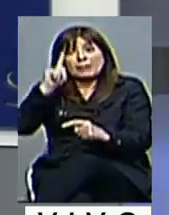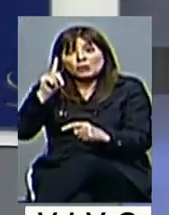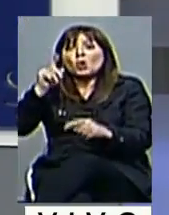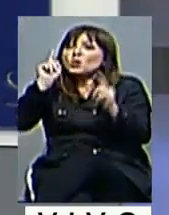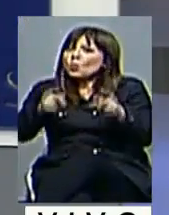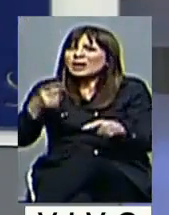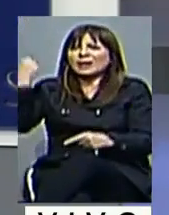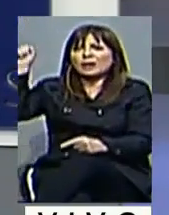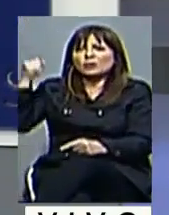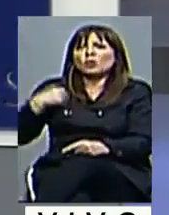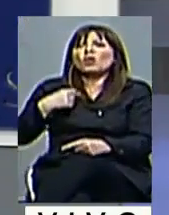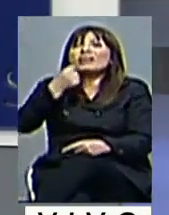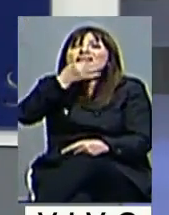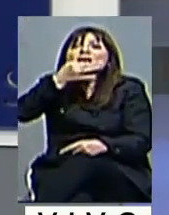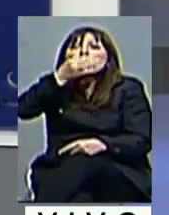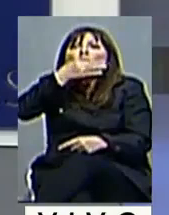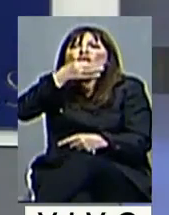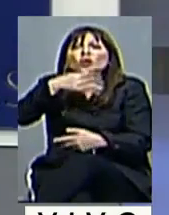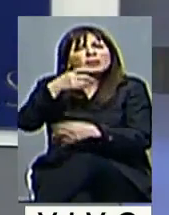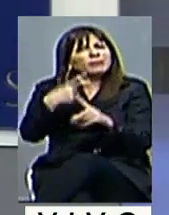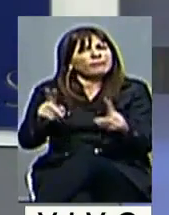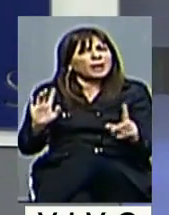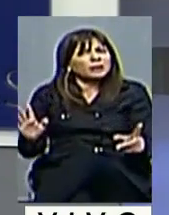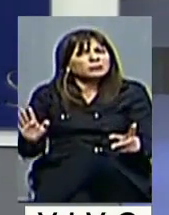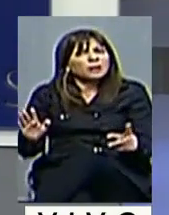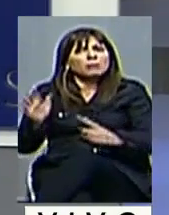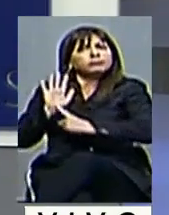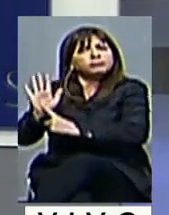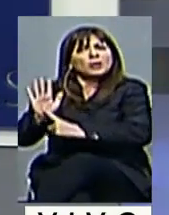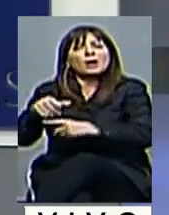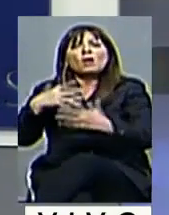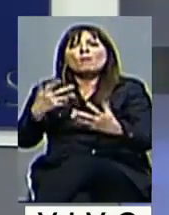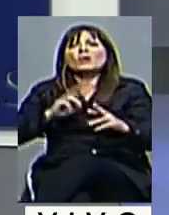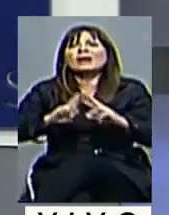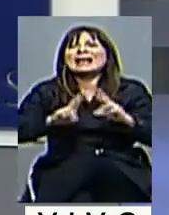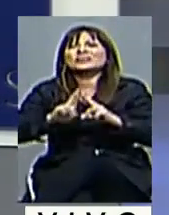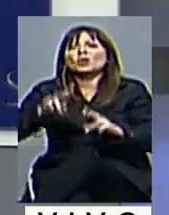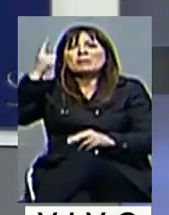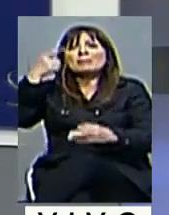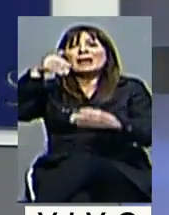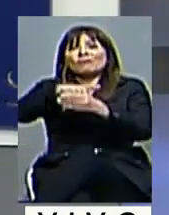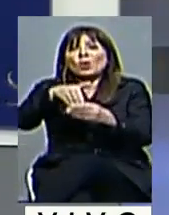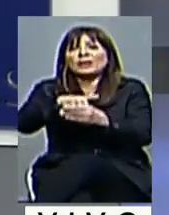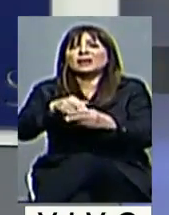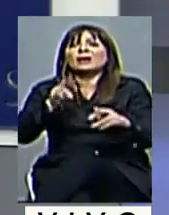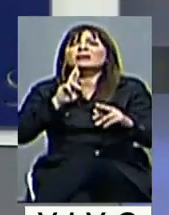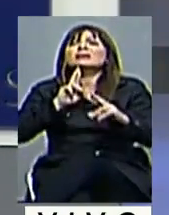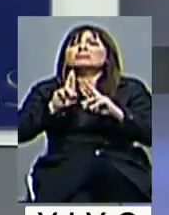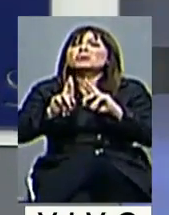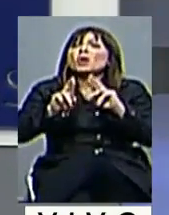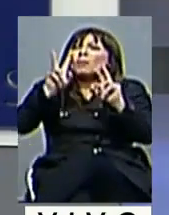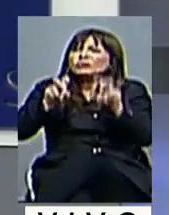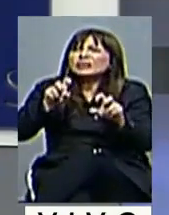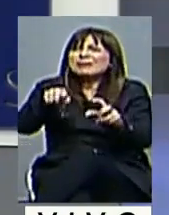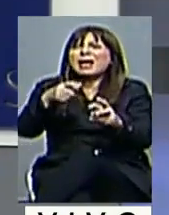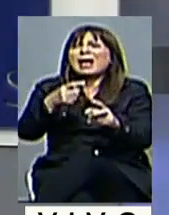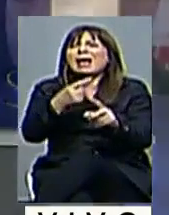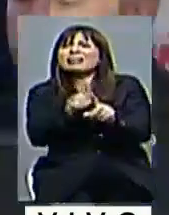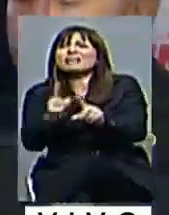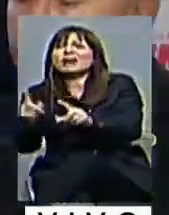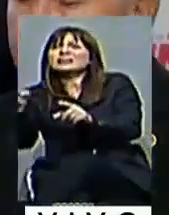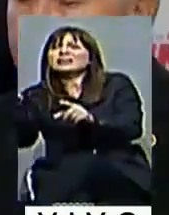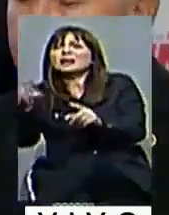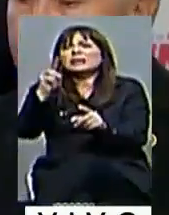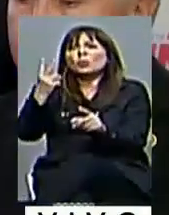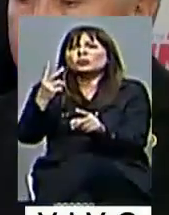también, ganó con un discurso distinto. O sea, el discurso que él planteó en relación a la primera vuelta con respecto al que planteó en la segunda fue distinto, y yo